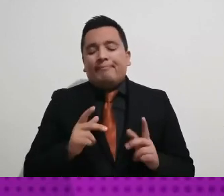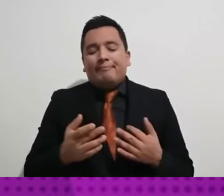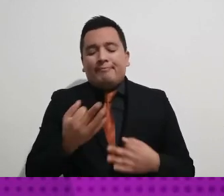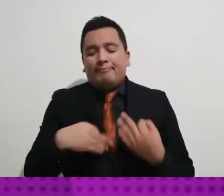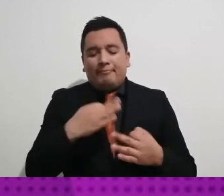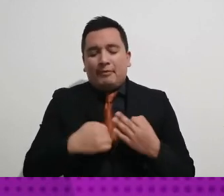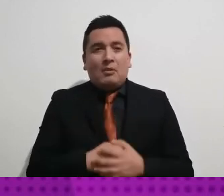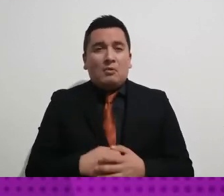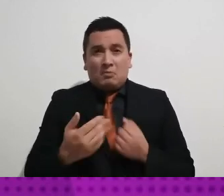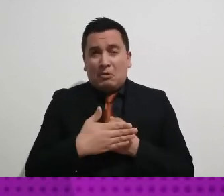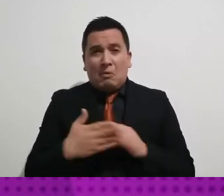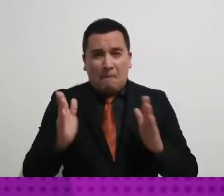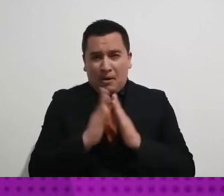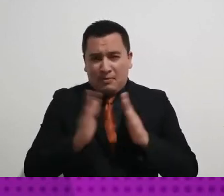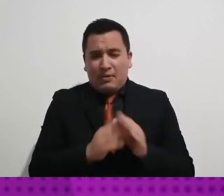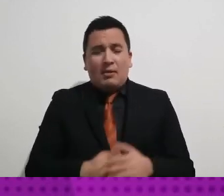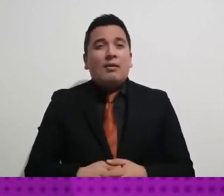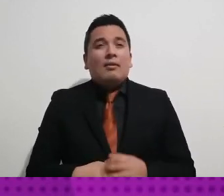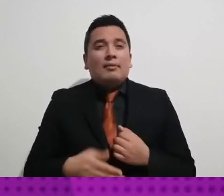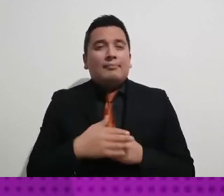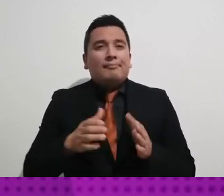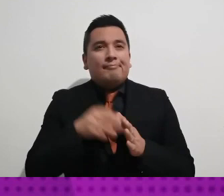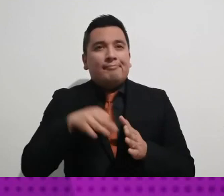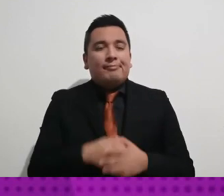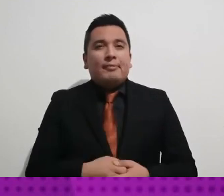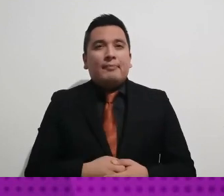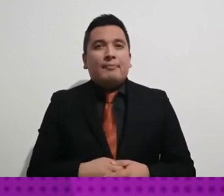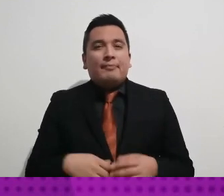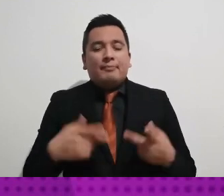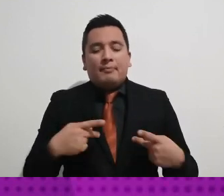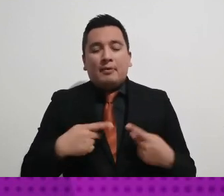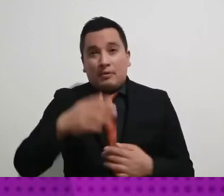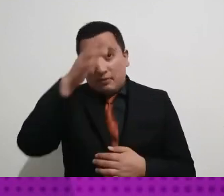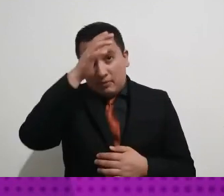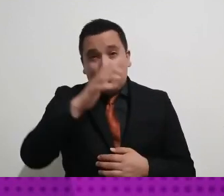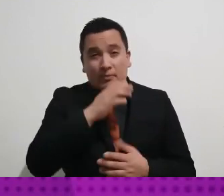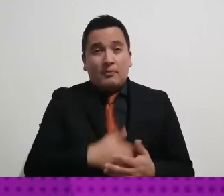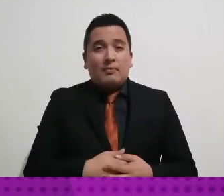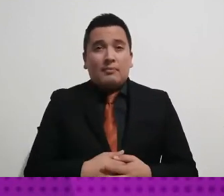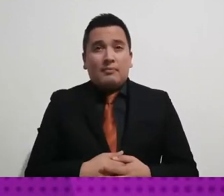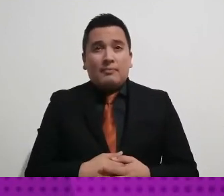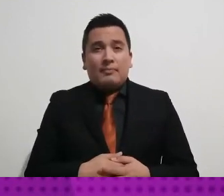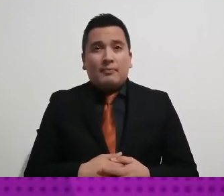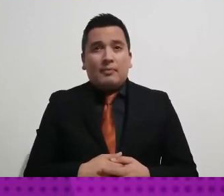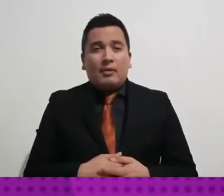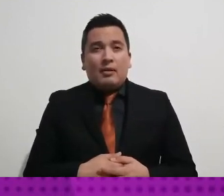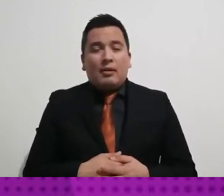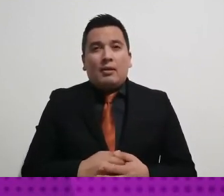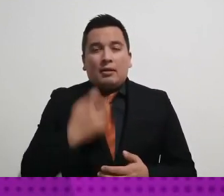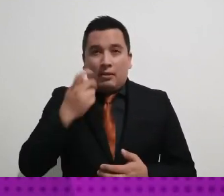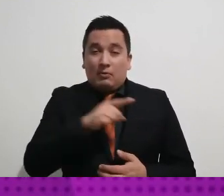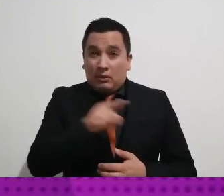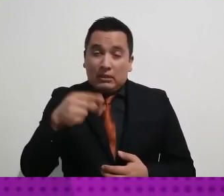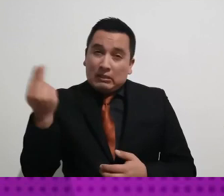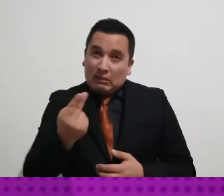comunicación y bueno, a todos quienes van a participar en este proceso electoral, que la ciudadanía de Coahuila espera